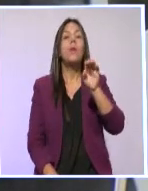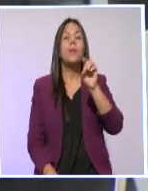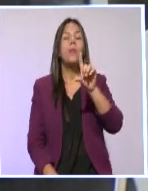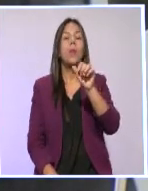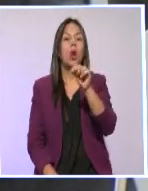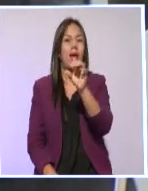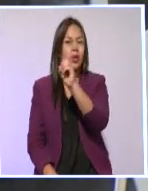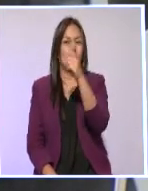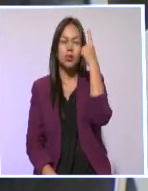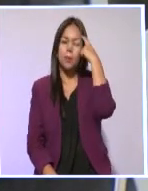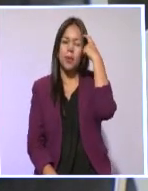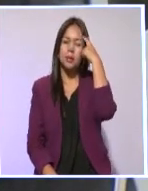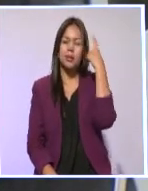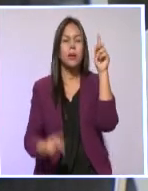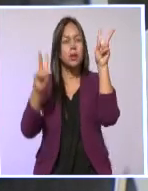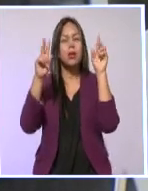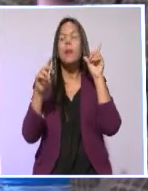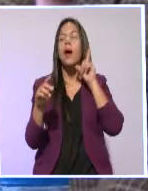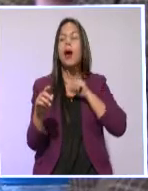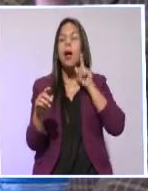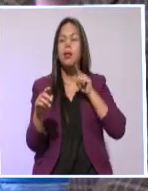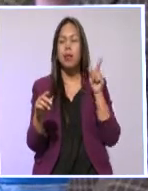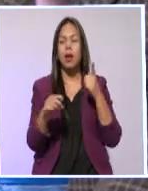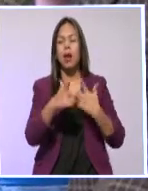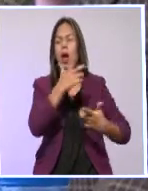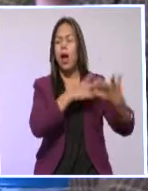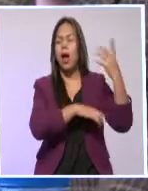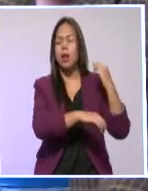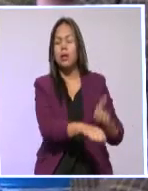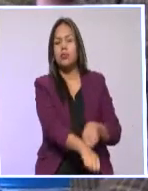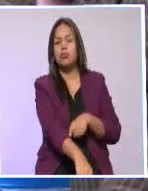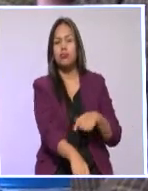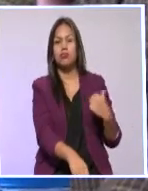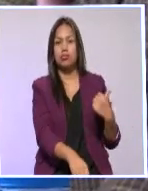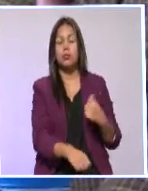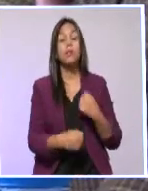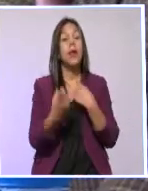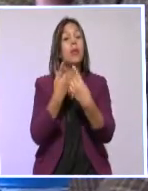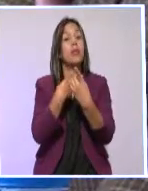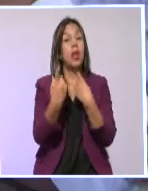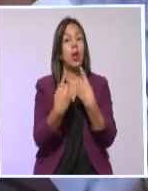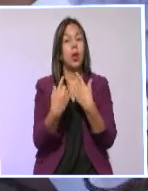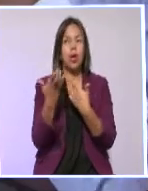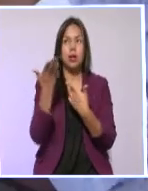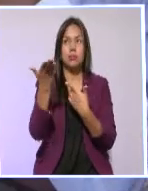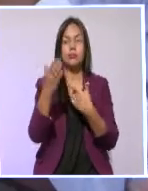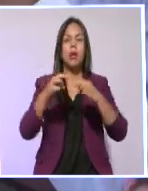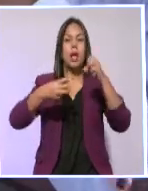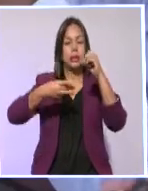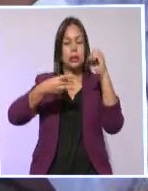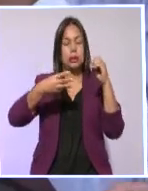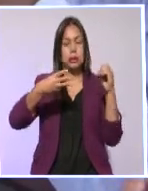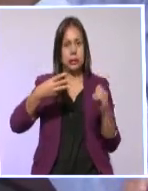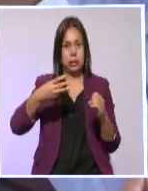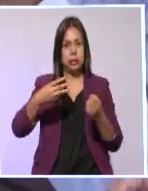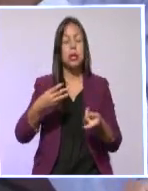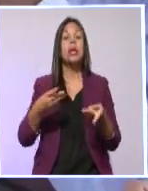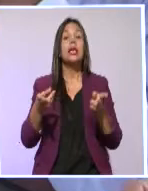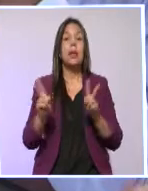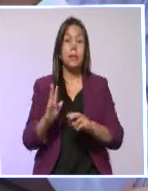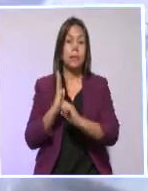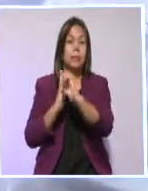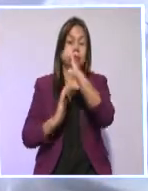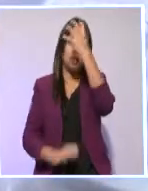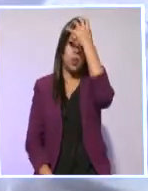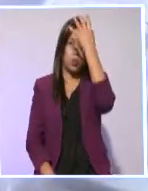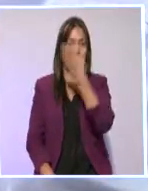Pensamiento Afrodescendiente, solicitó a la comisión que dialogue con el Ministerio de Educación y la CENESID para que se ejecuten las